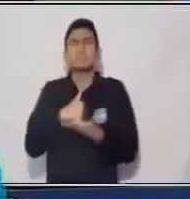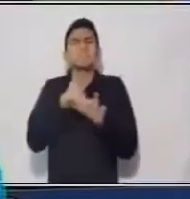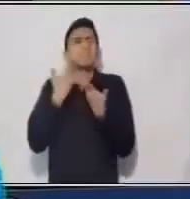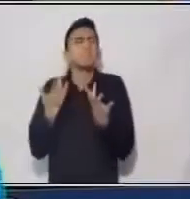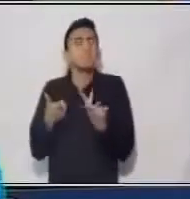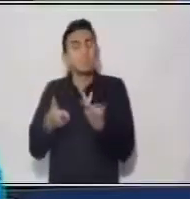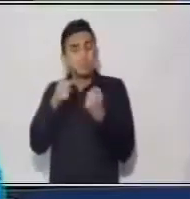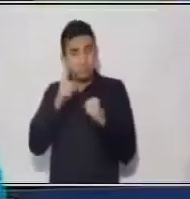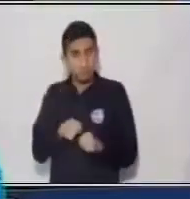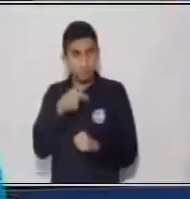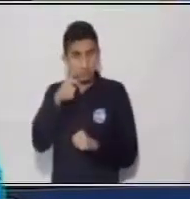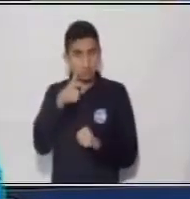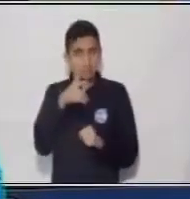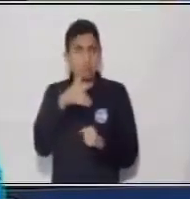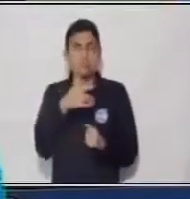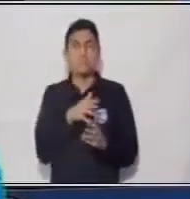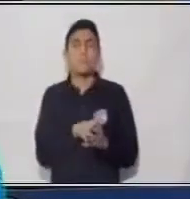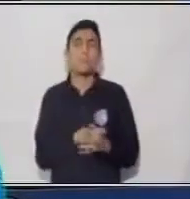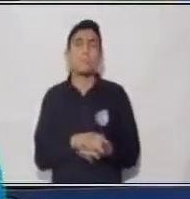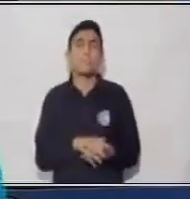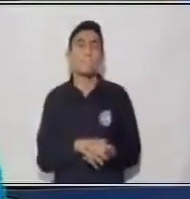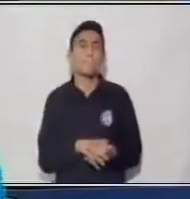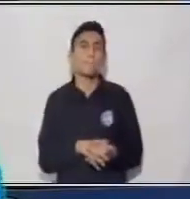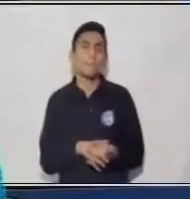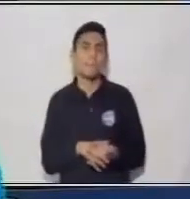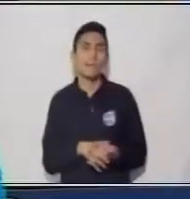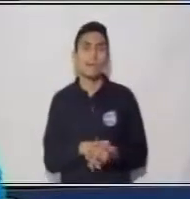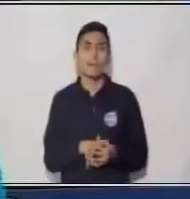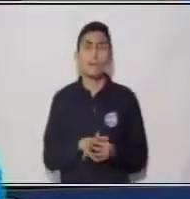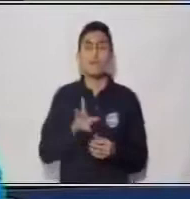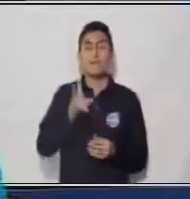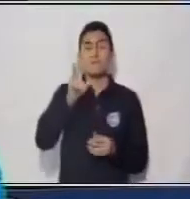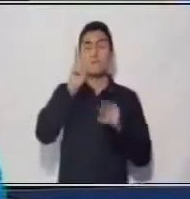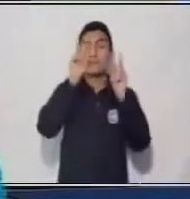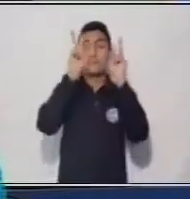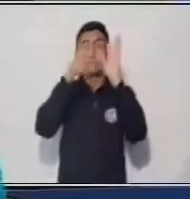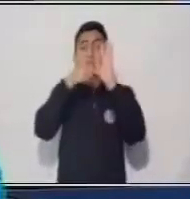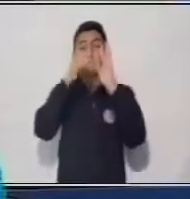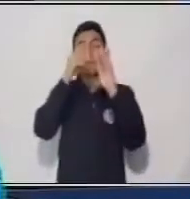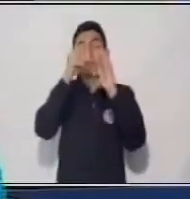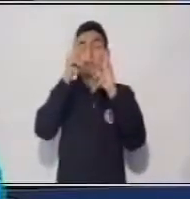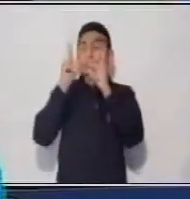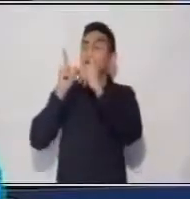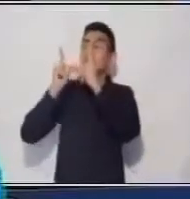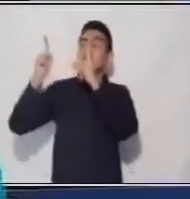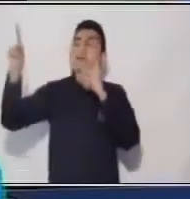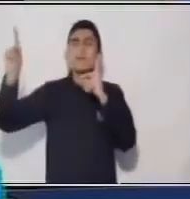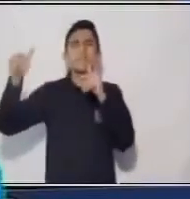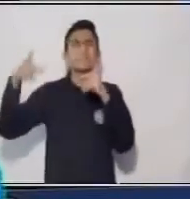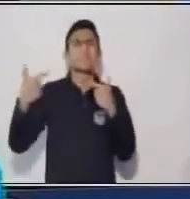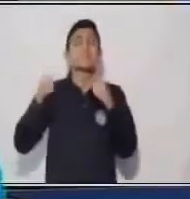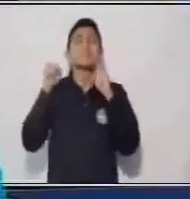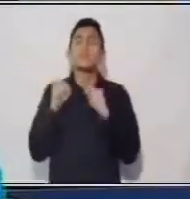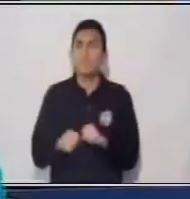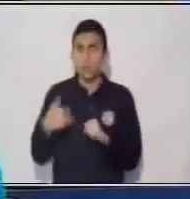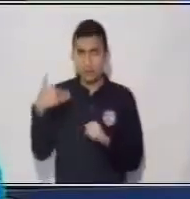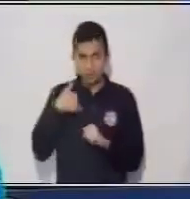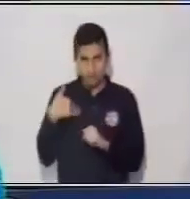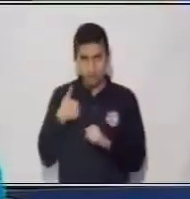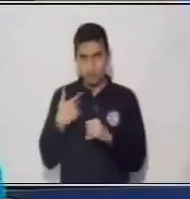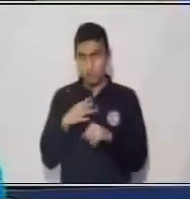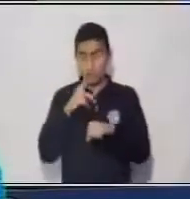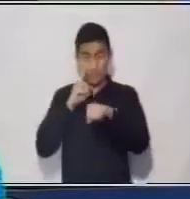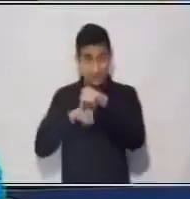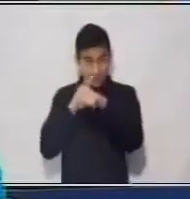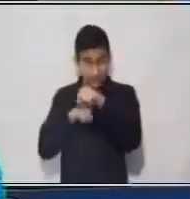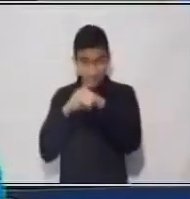a nosotros que la distancia se va a mantener y el tiempo